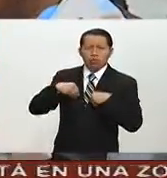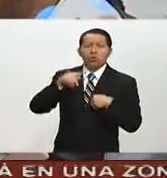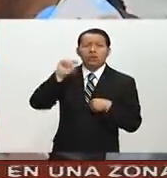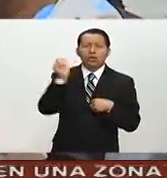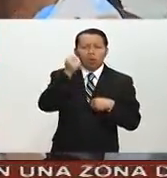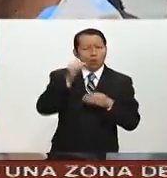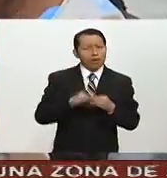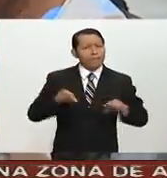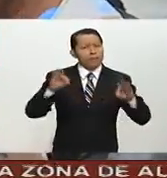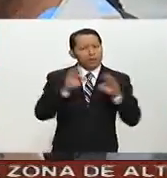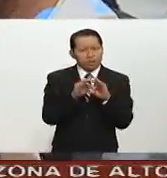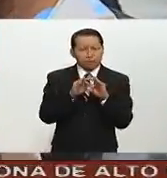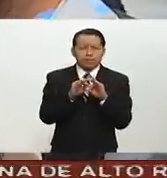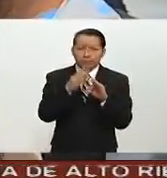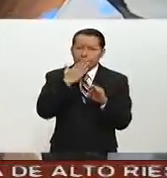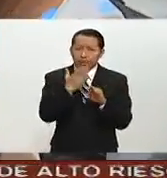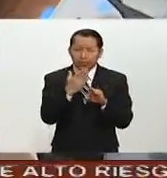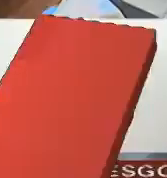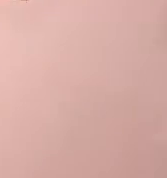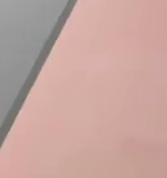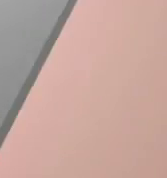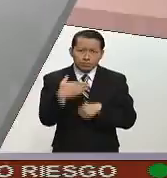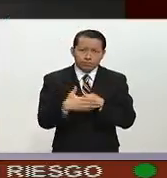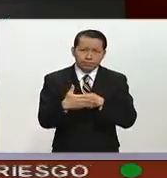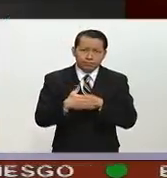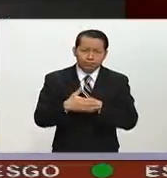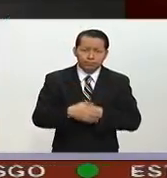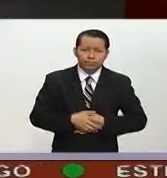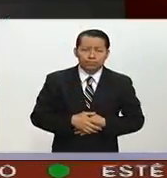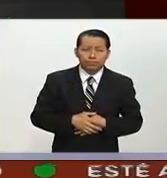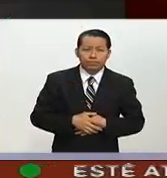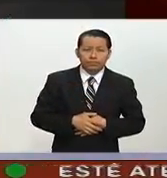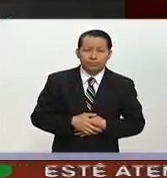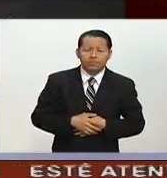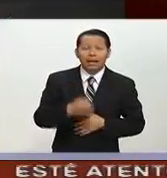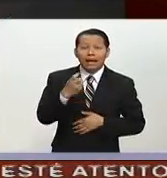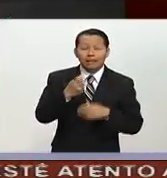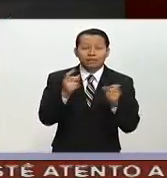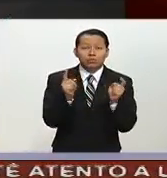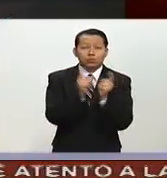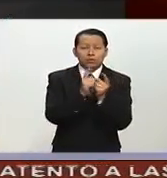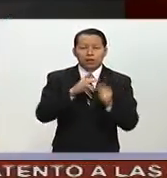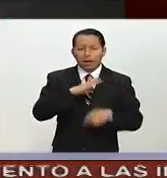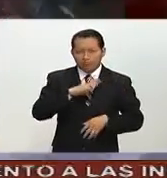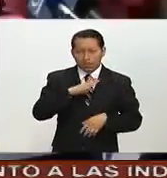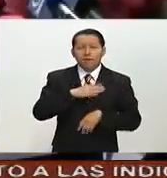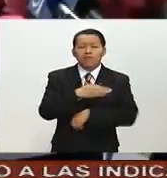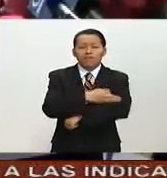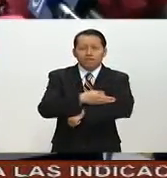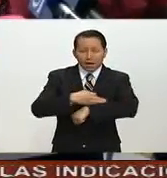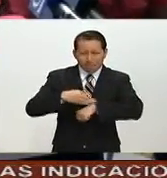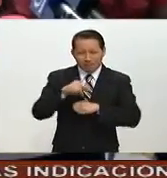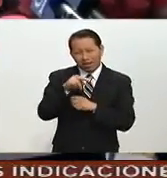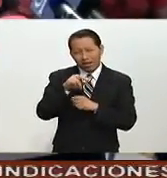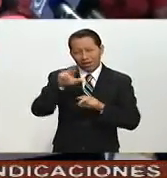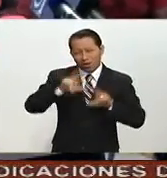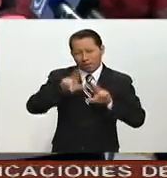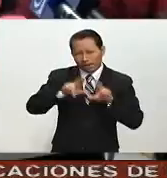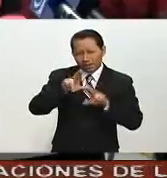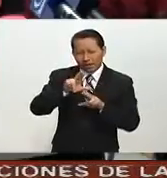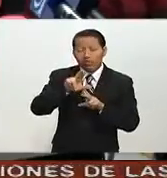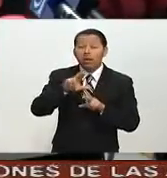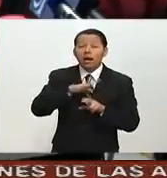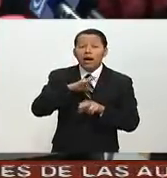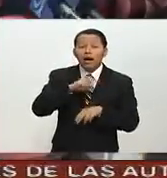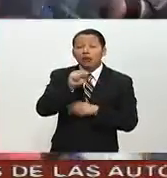cual se va a empezar a utilizar ya. Luego de este encuentro, los familiares de los normalistas se reunieron con el subsecretario